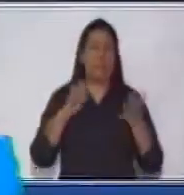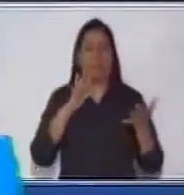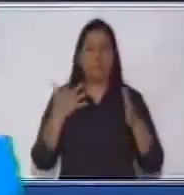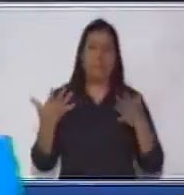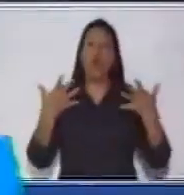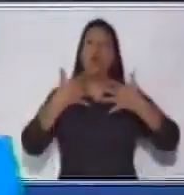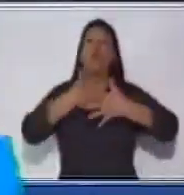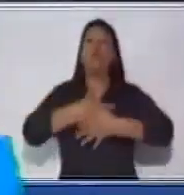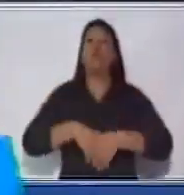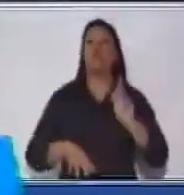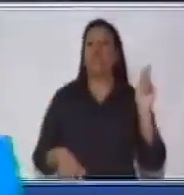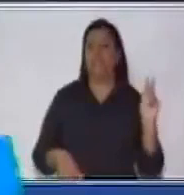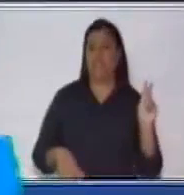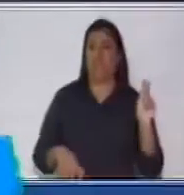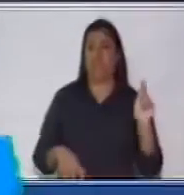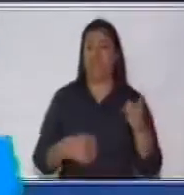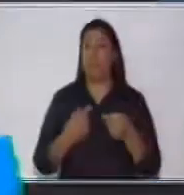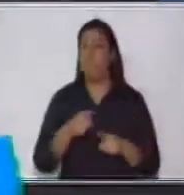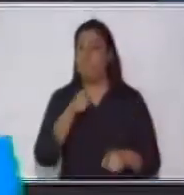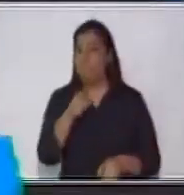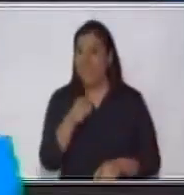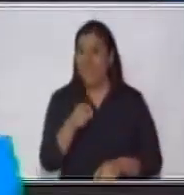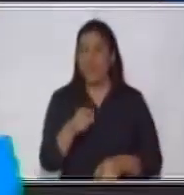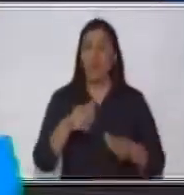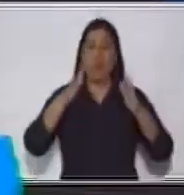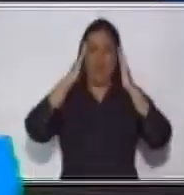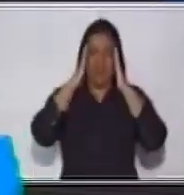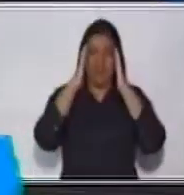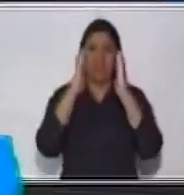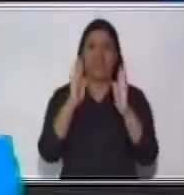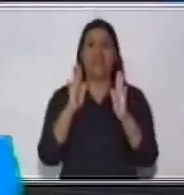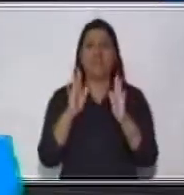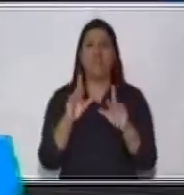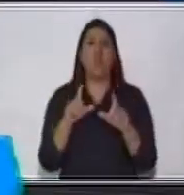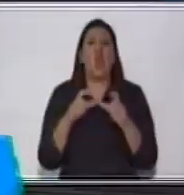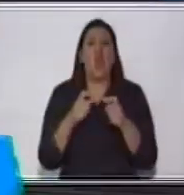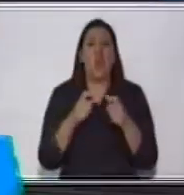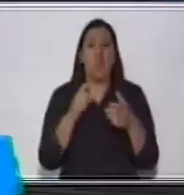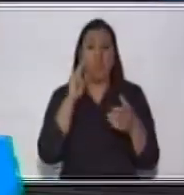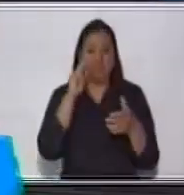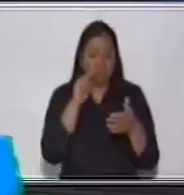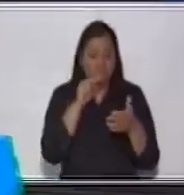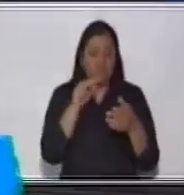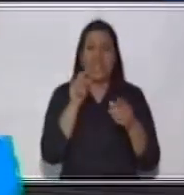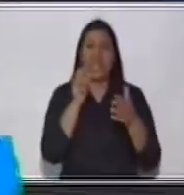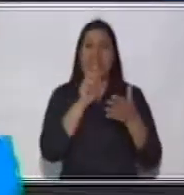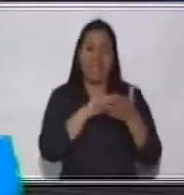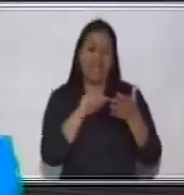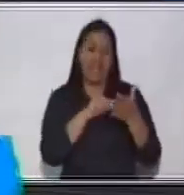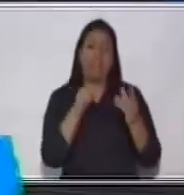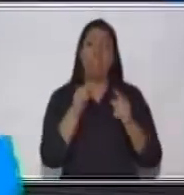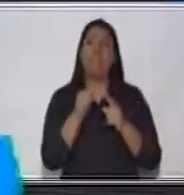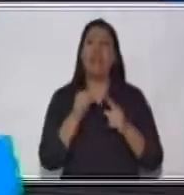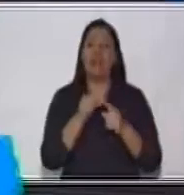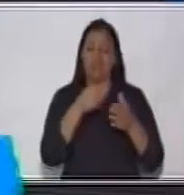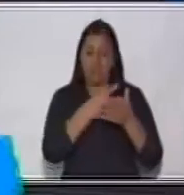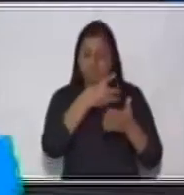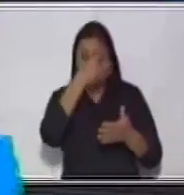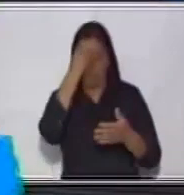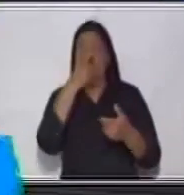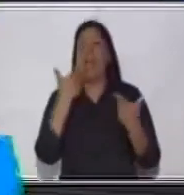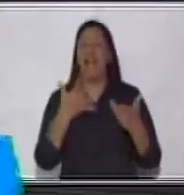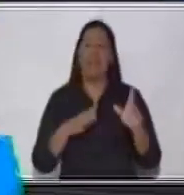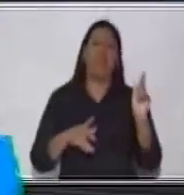Pero como te indiqué, el secreto está en que pongamos mucha atención al pronunciar, ya que si es la elle, vamos a